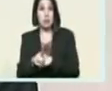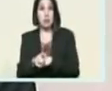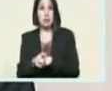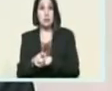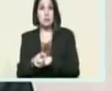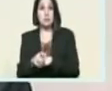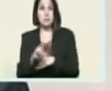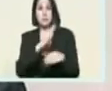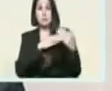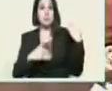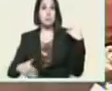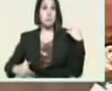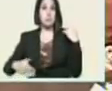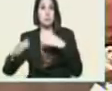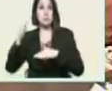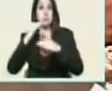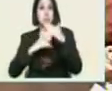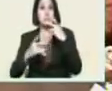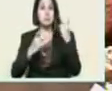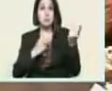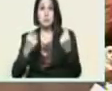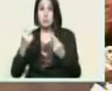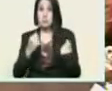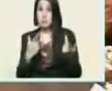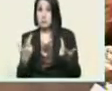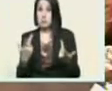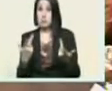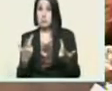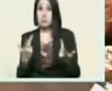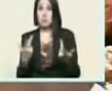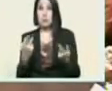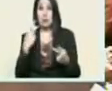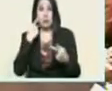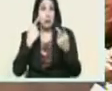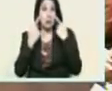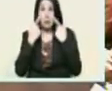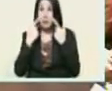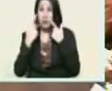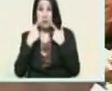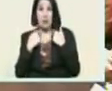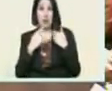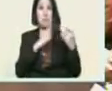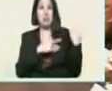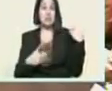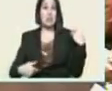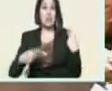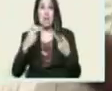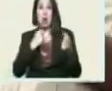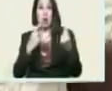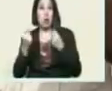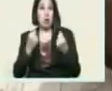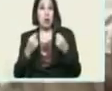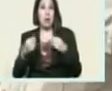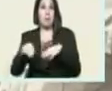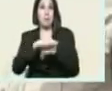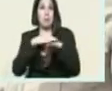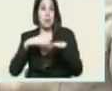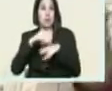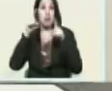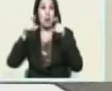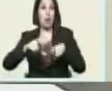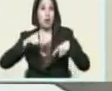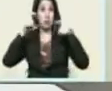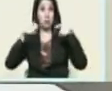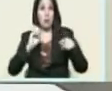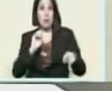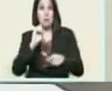flamante vicepresidente de Economía. Para que ustedes vean, el país tiene como vicepresidente de Economía al ministro de Agricultura, porque